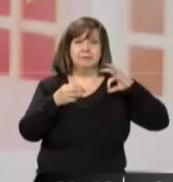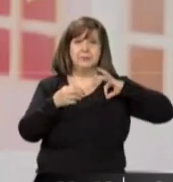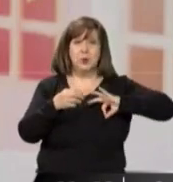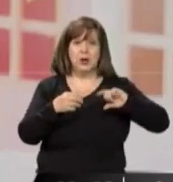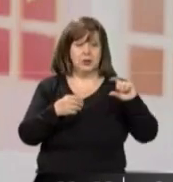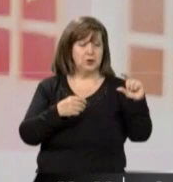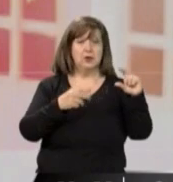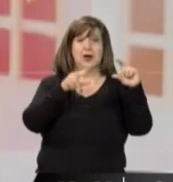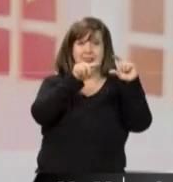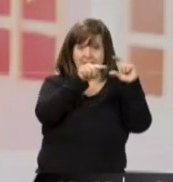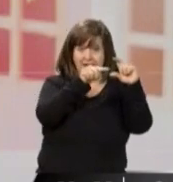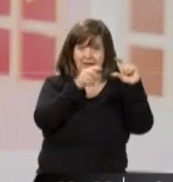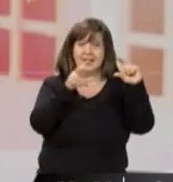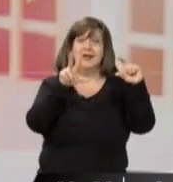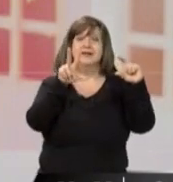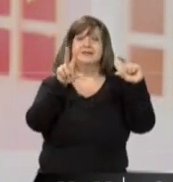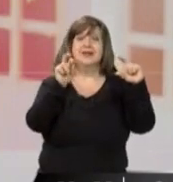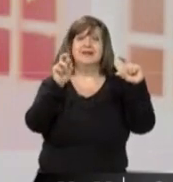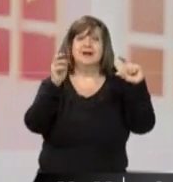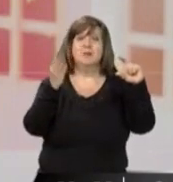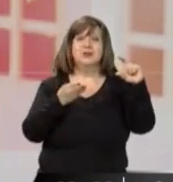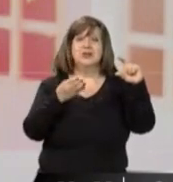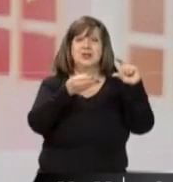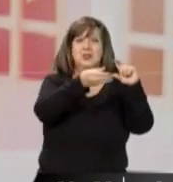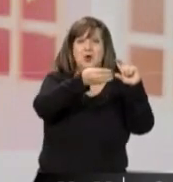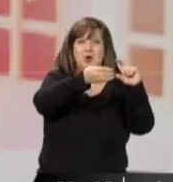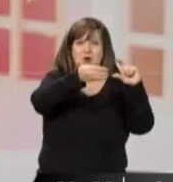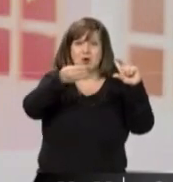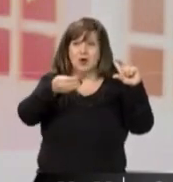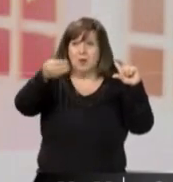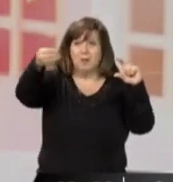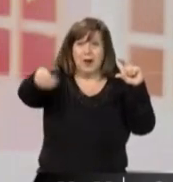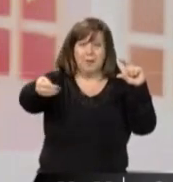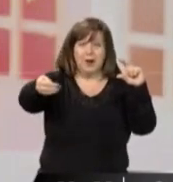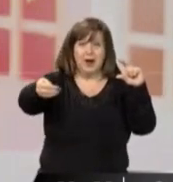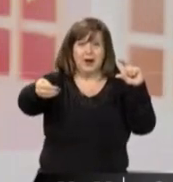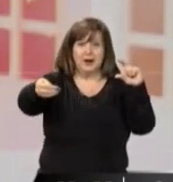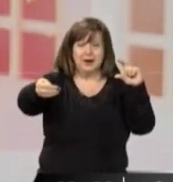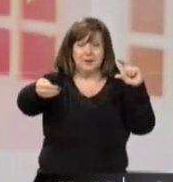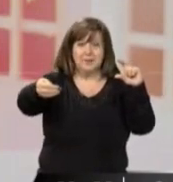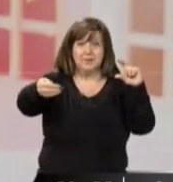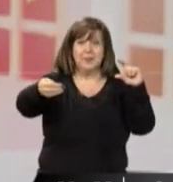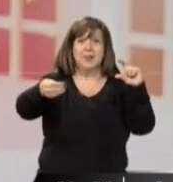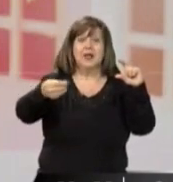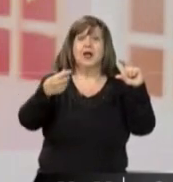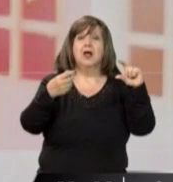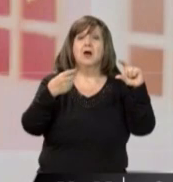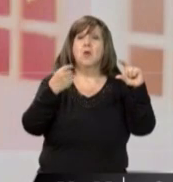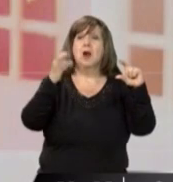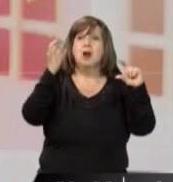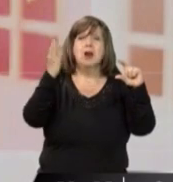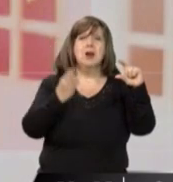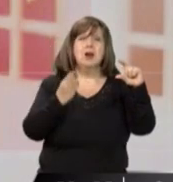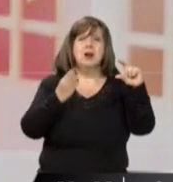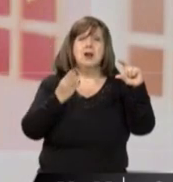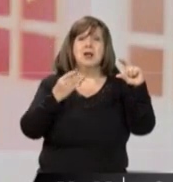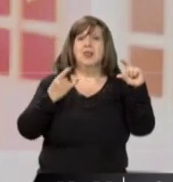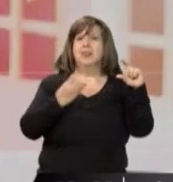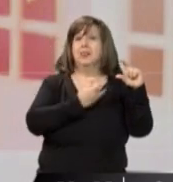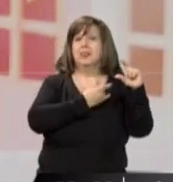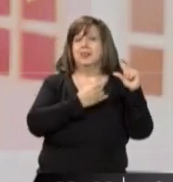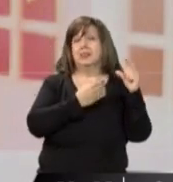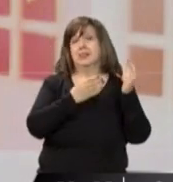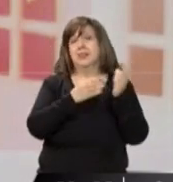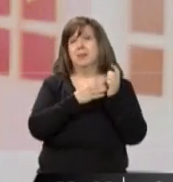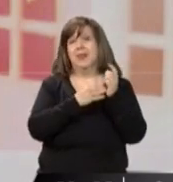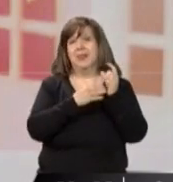30% de lo que ingresa en una casa Además el ajuste se haría mediante la variación salarial a través del